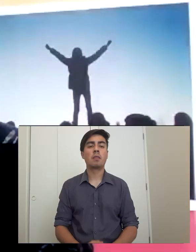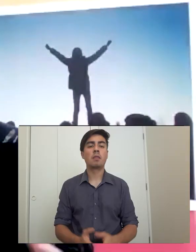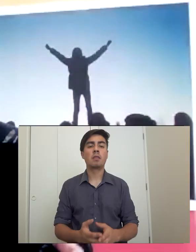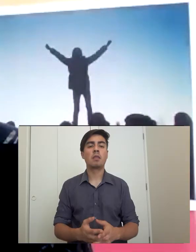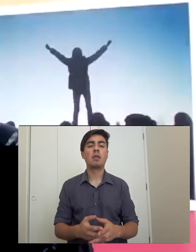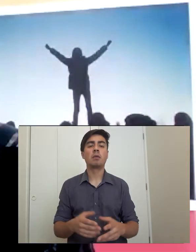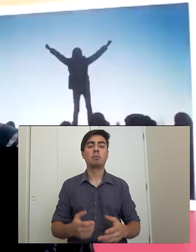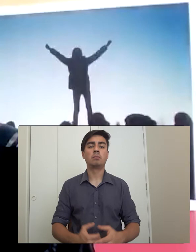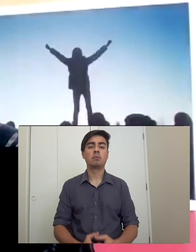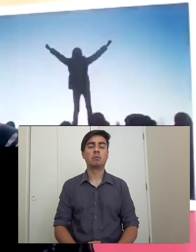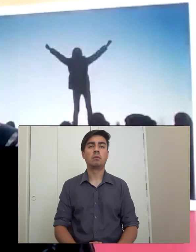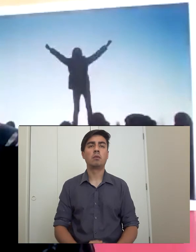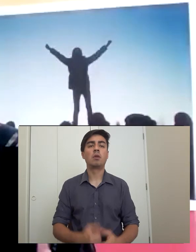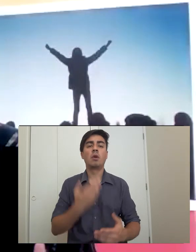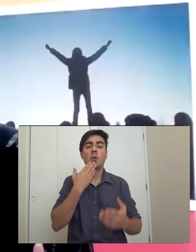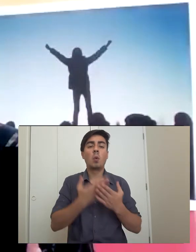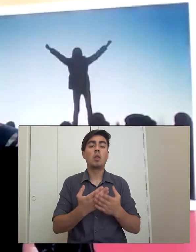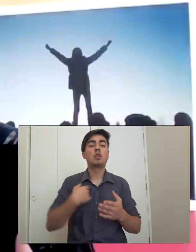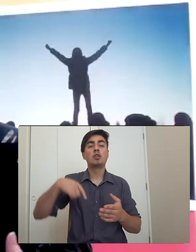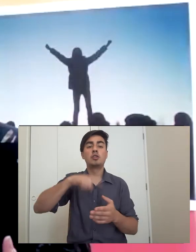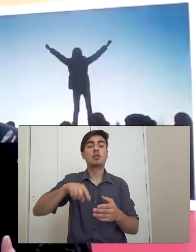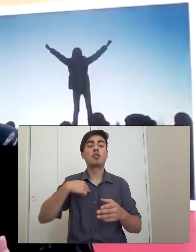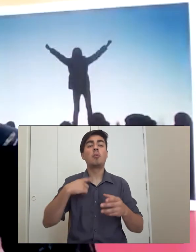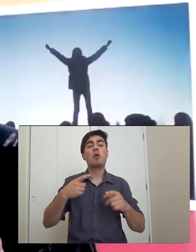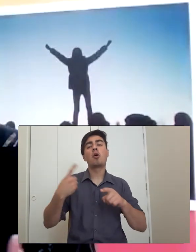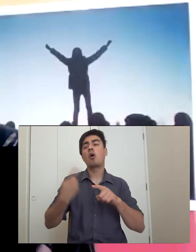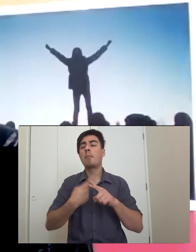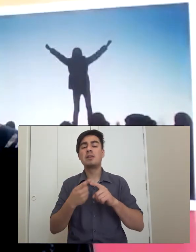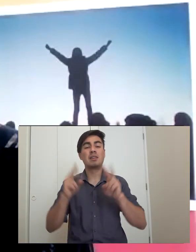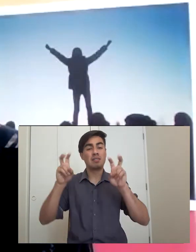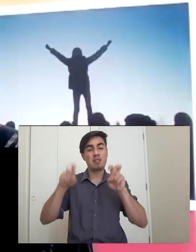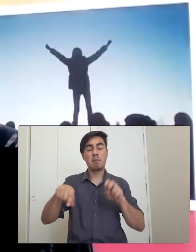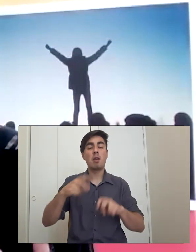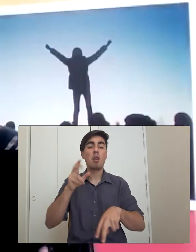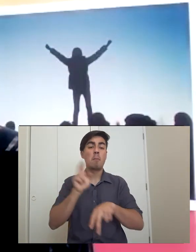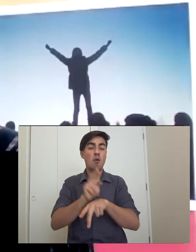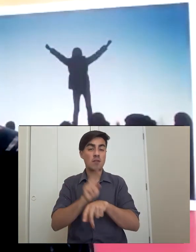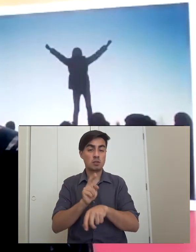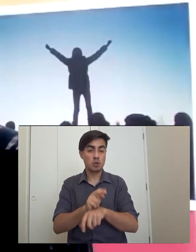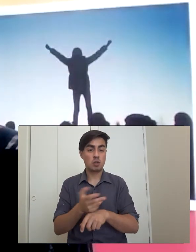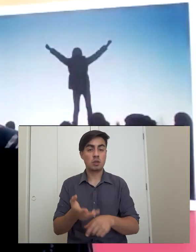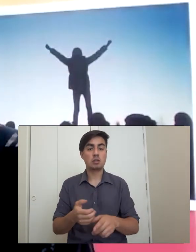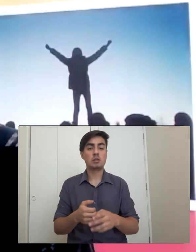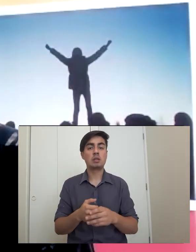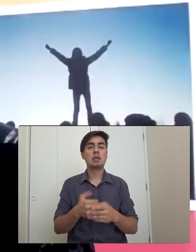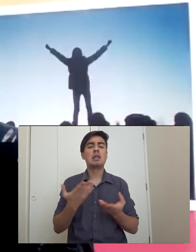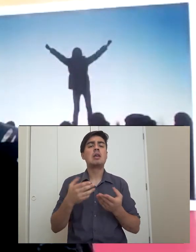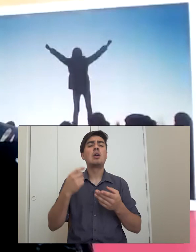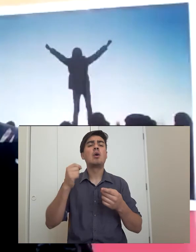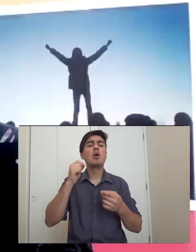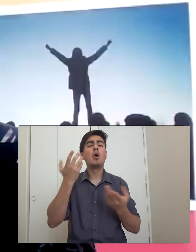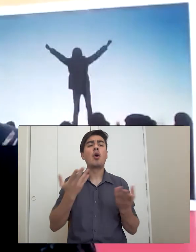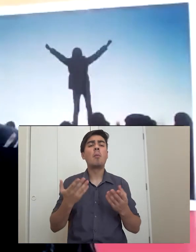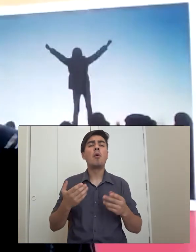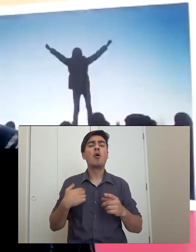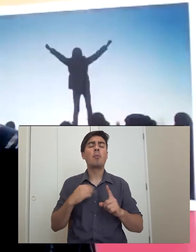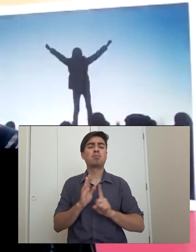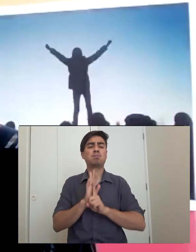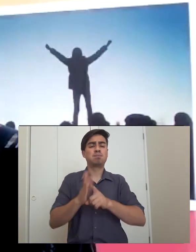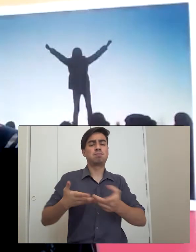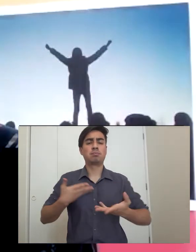Cuando hablamos de profesores y de su expresión de sus